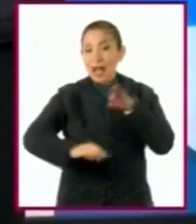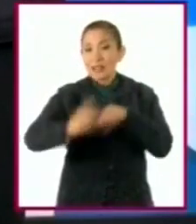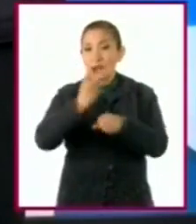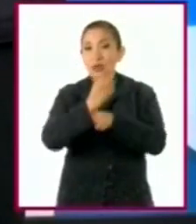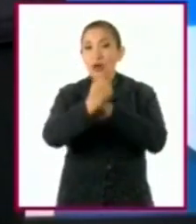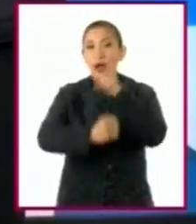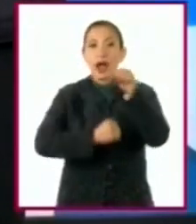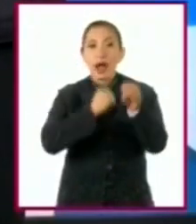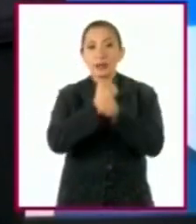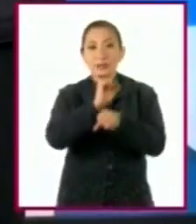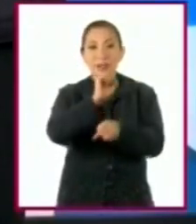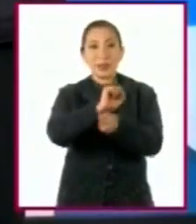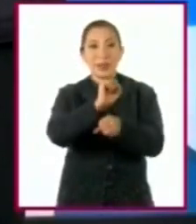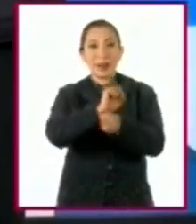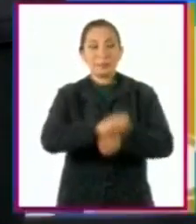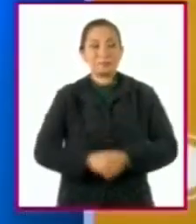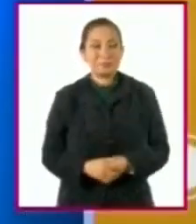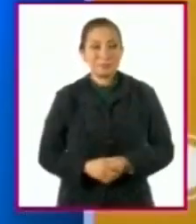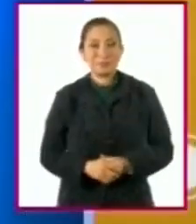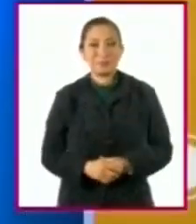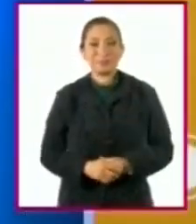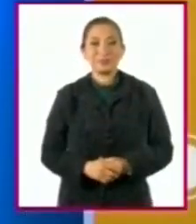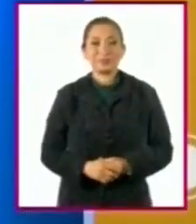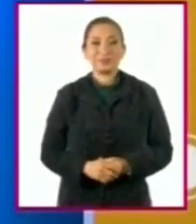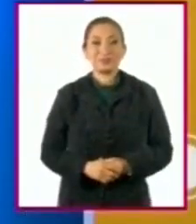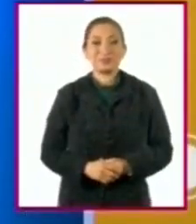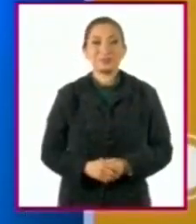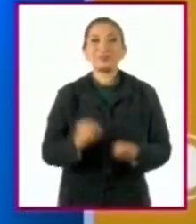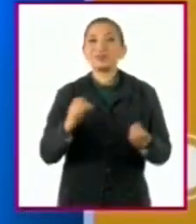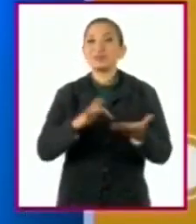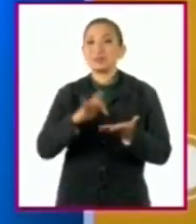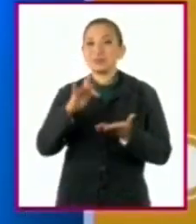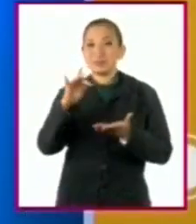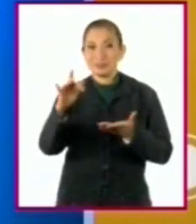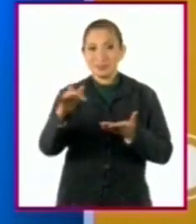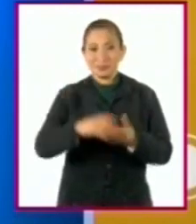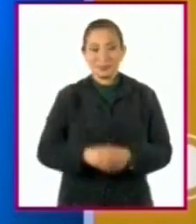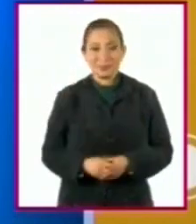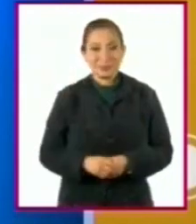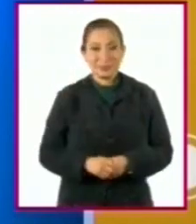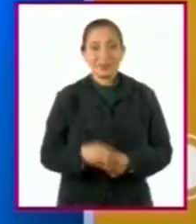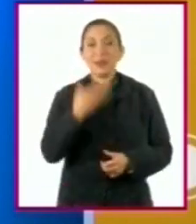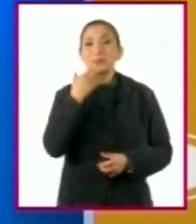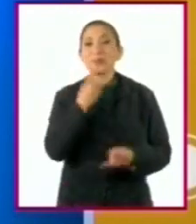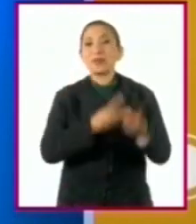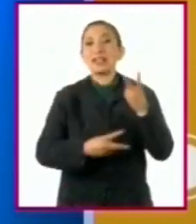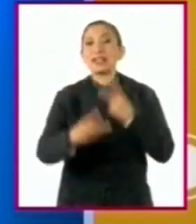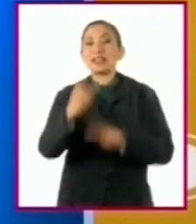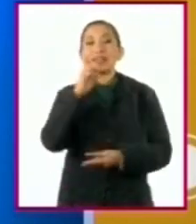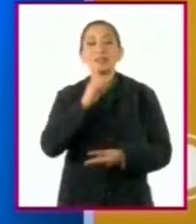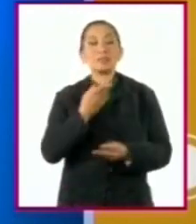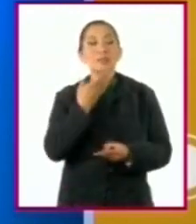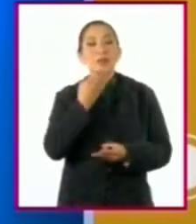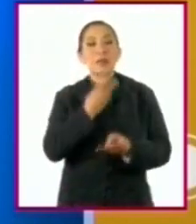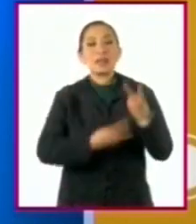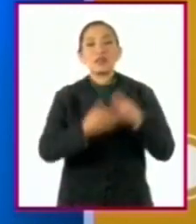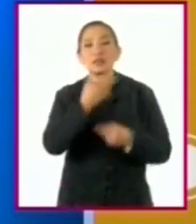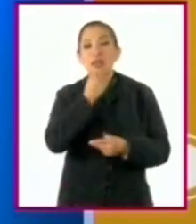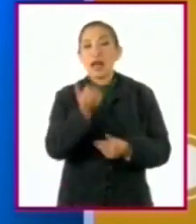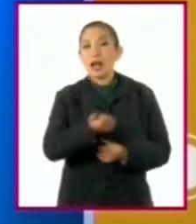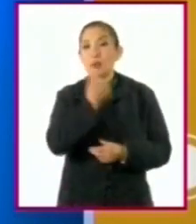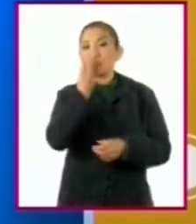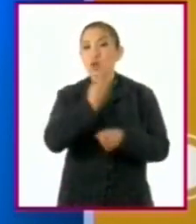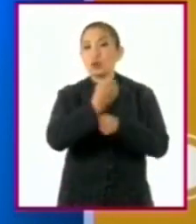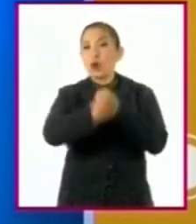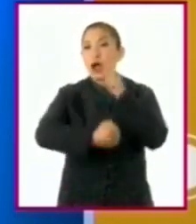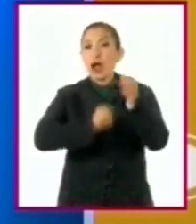segundo grado de secundaria. Muchas gracias. Bienvenidas y bienvenidos estudiantes de